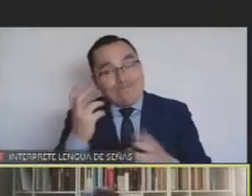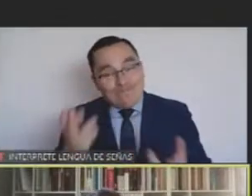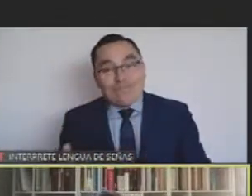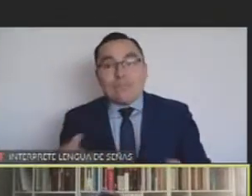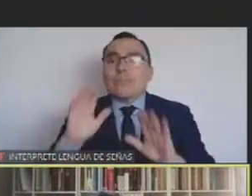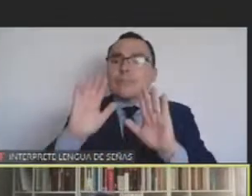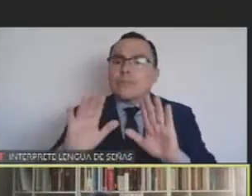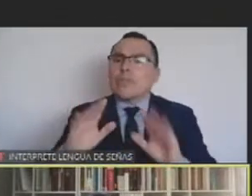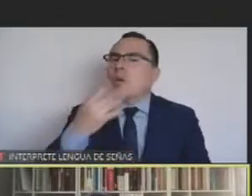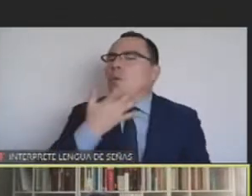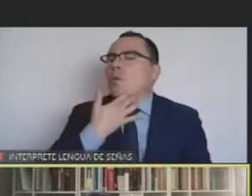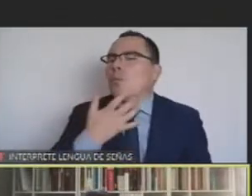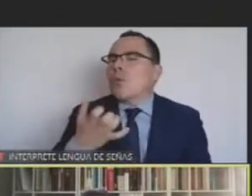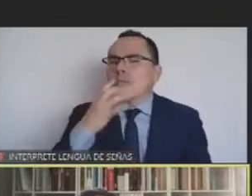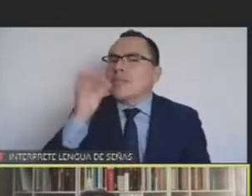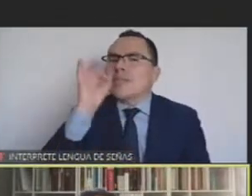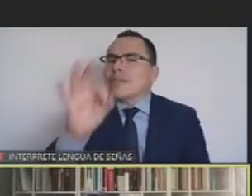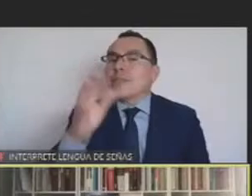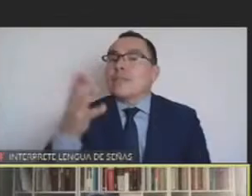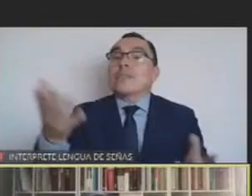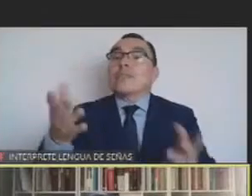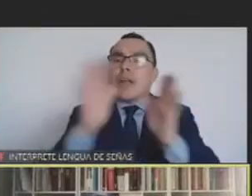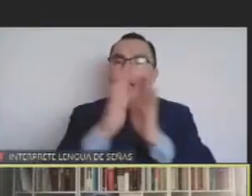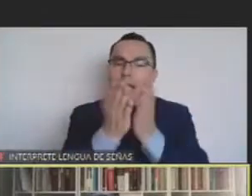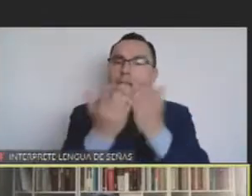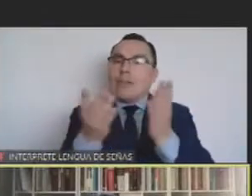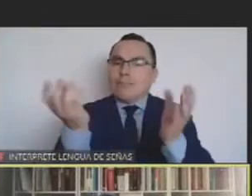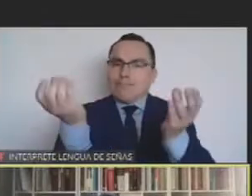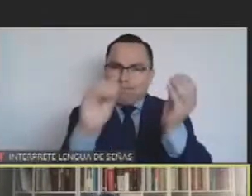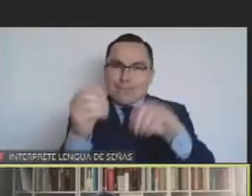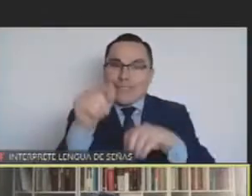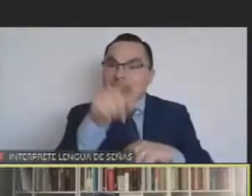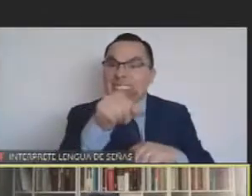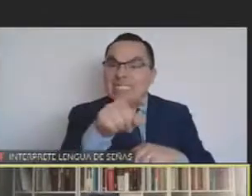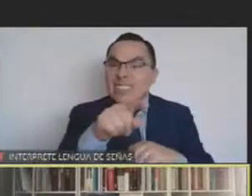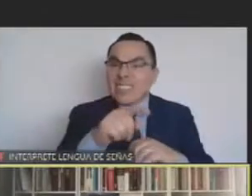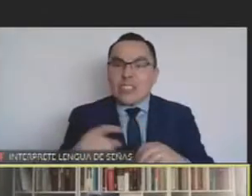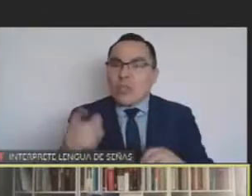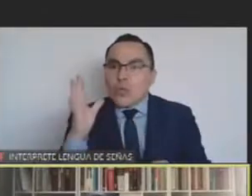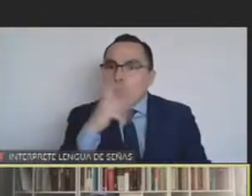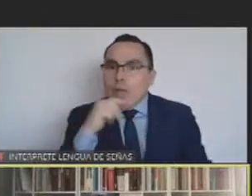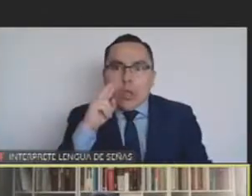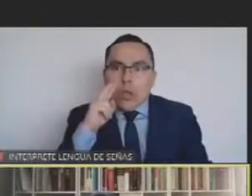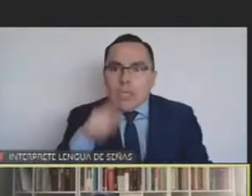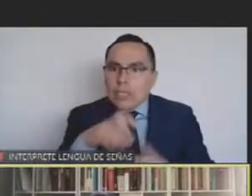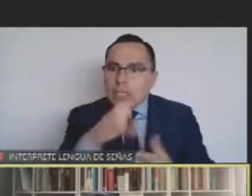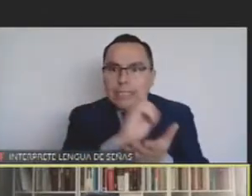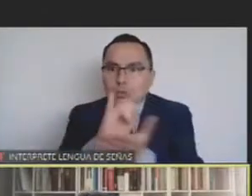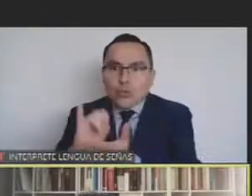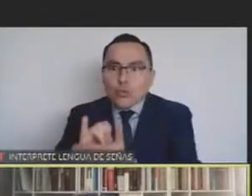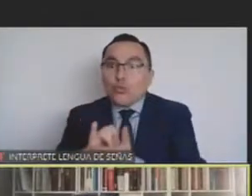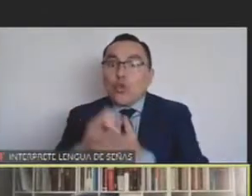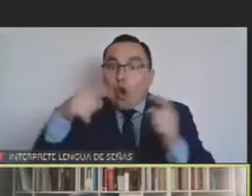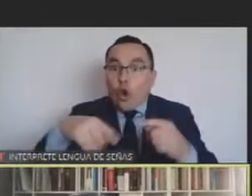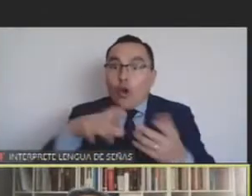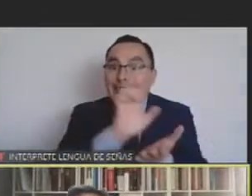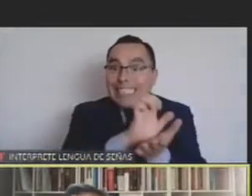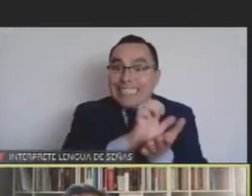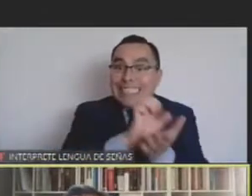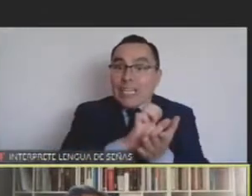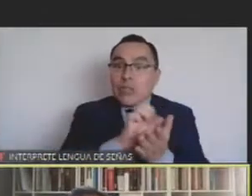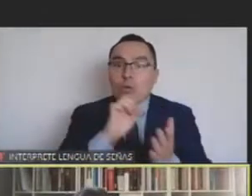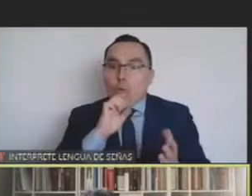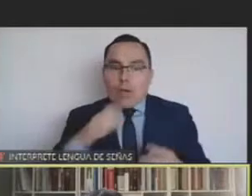traigo referencia a esta literatura? Porque en general ninguna institucionalidad en el Estado está ajena a ella,